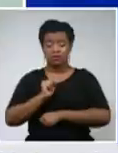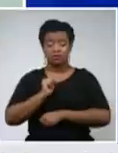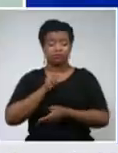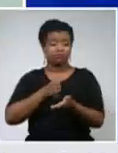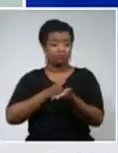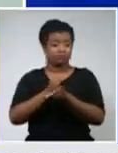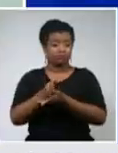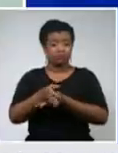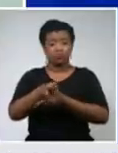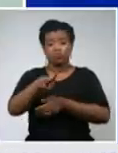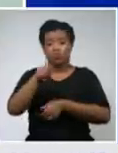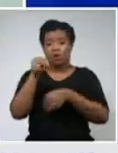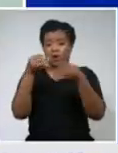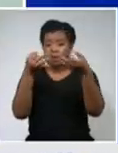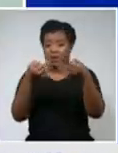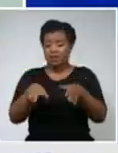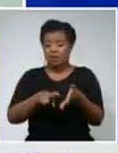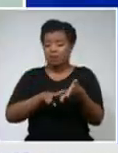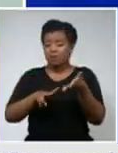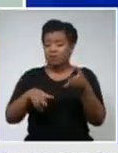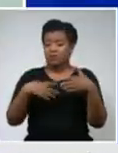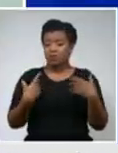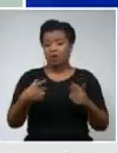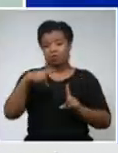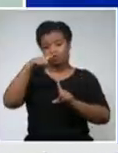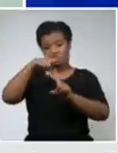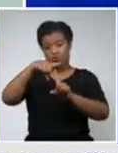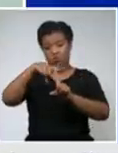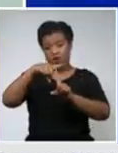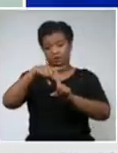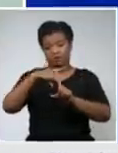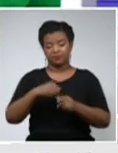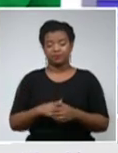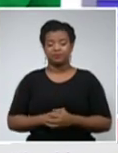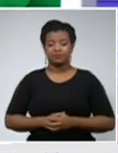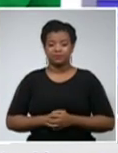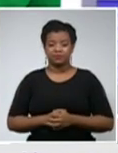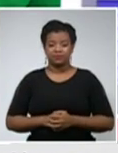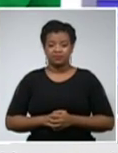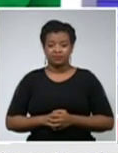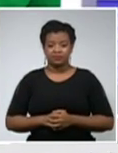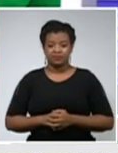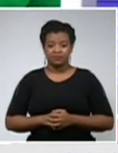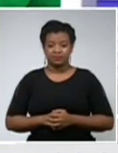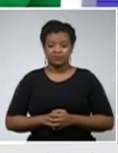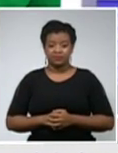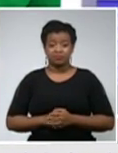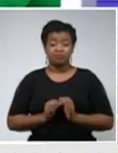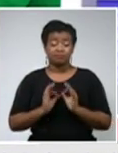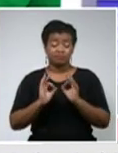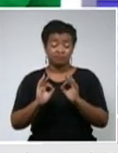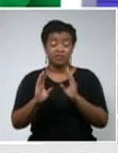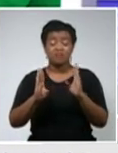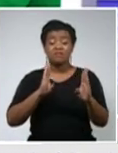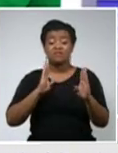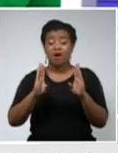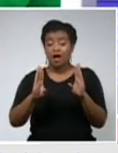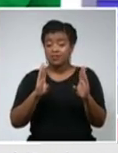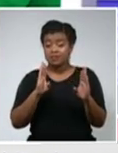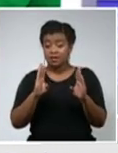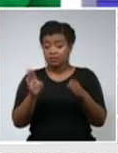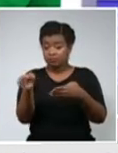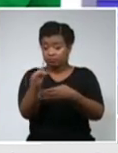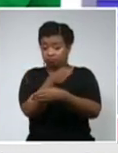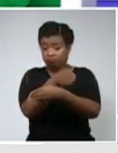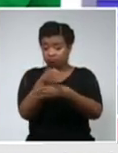normalidad la provincia de Las Tunas. Este es el comportamiento de la fase, de las etapas,